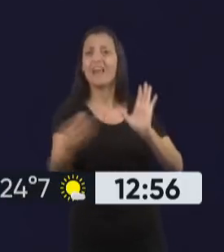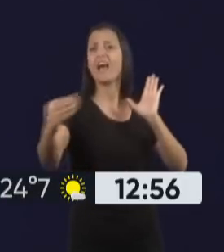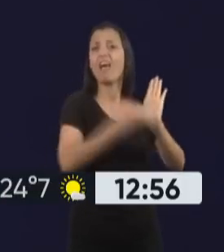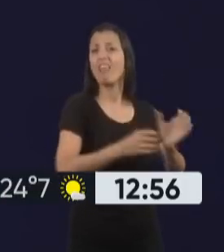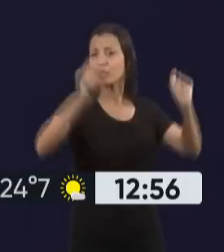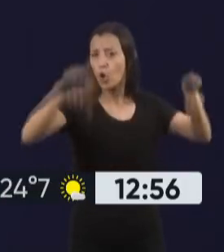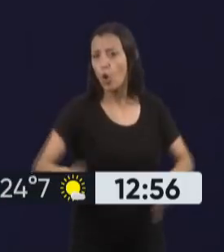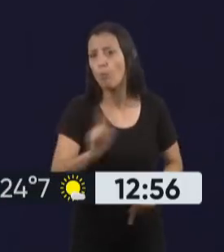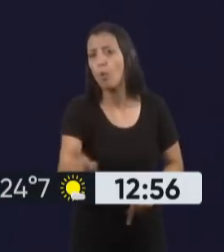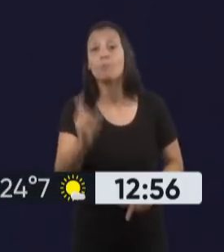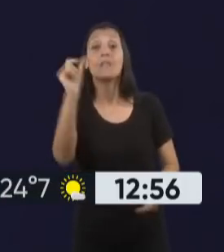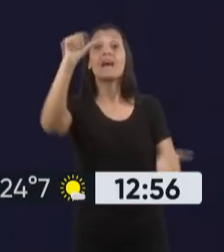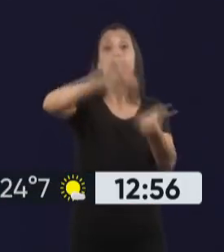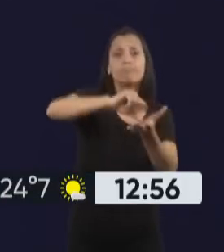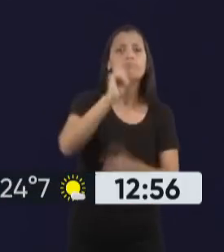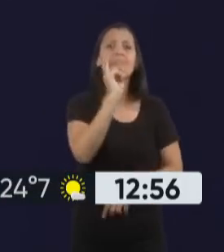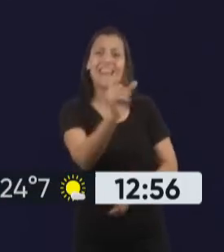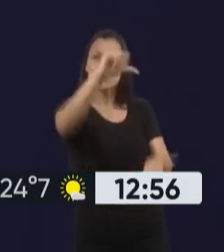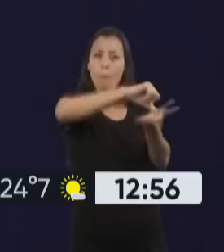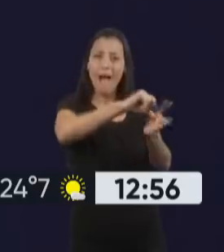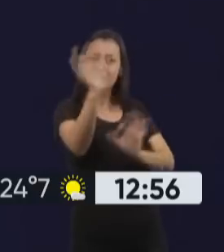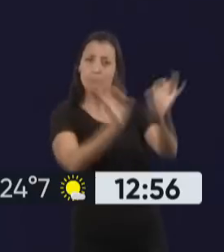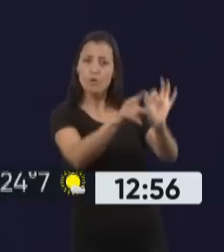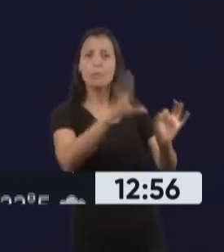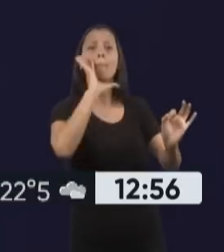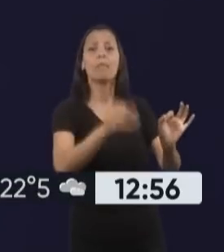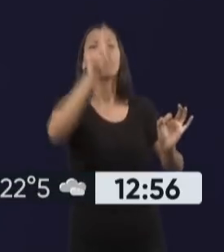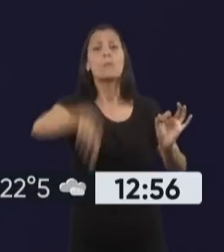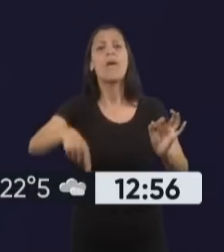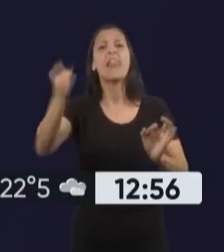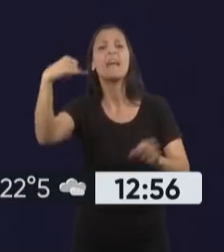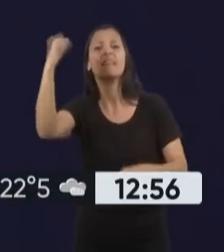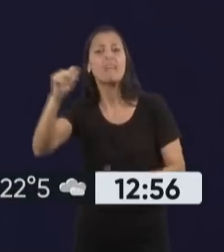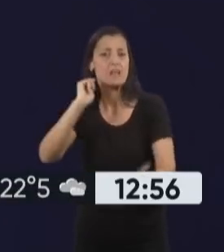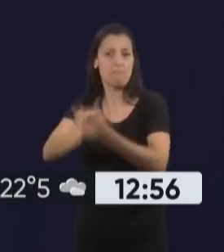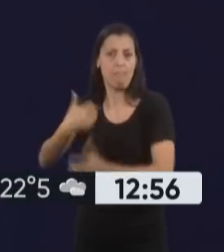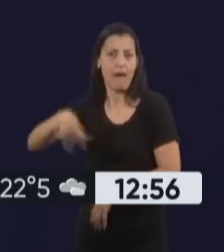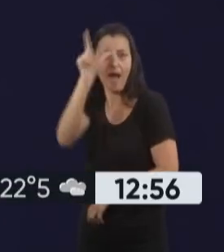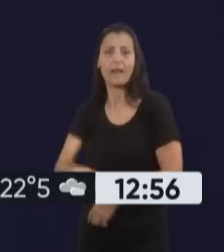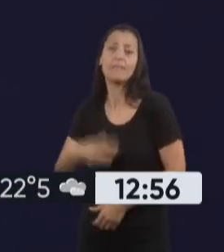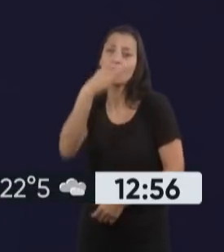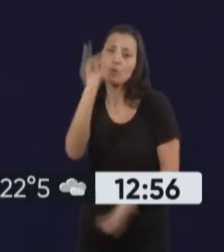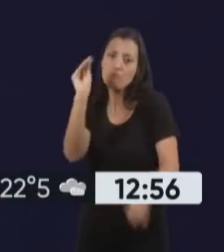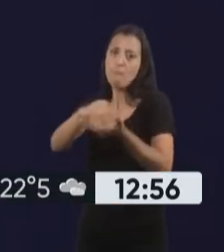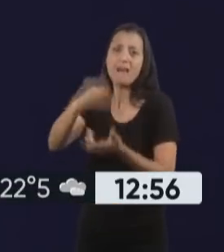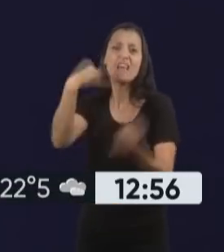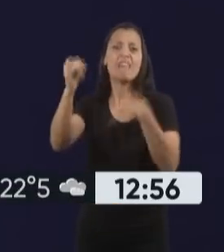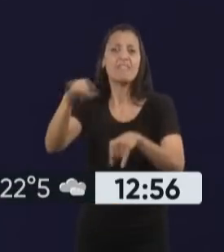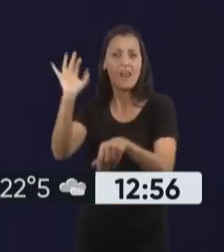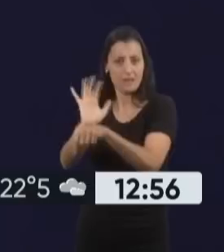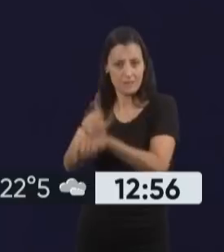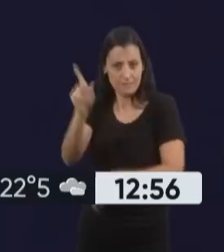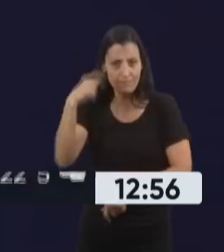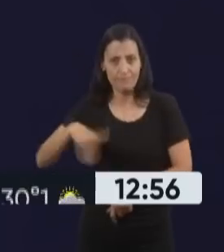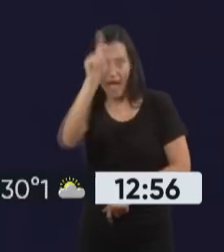el riesgo país indica la tasa de interés que paga la Argentina o la sobretasa que paga la Argentina, y